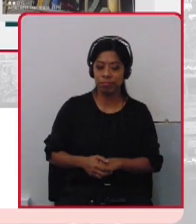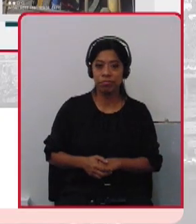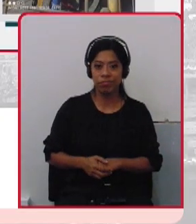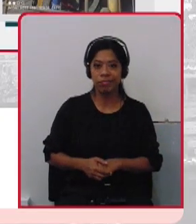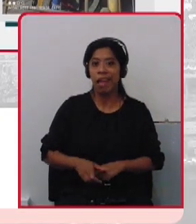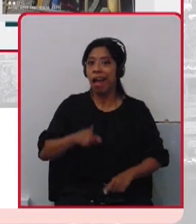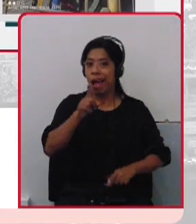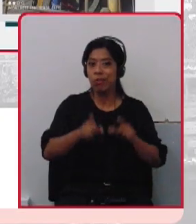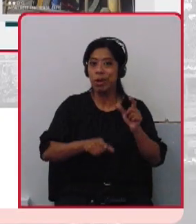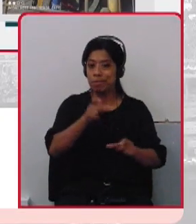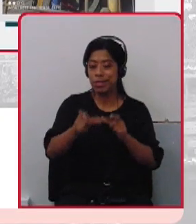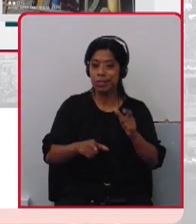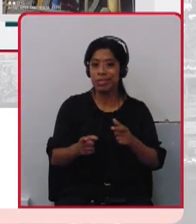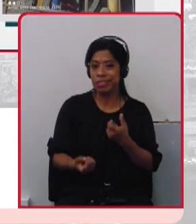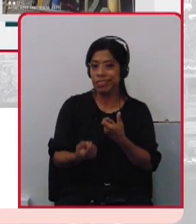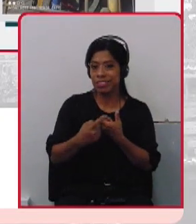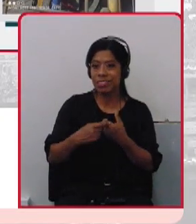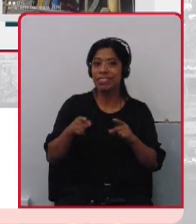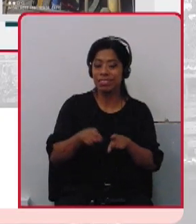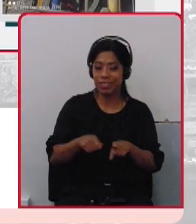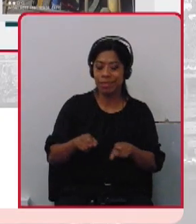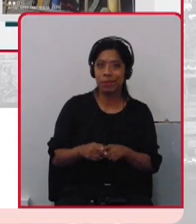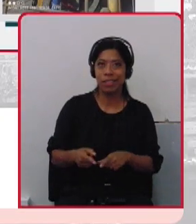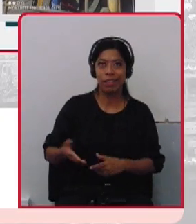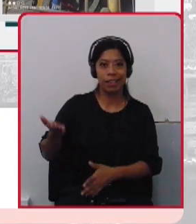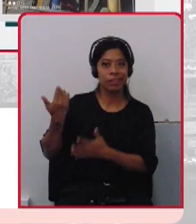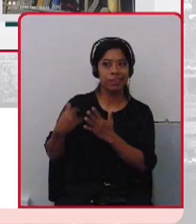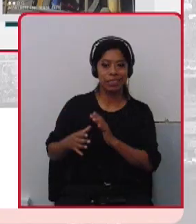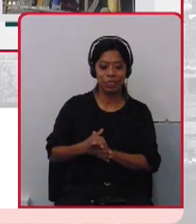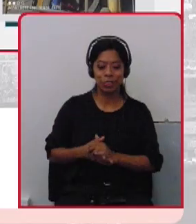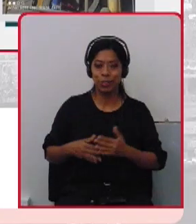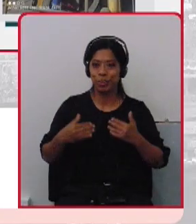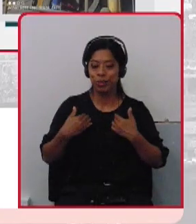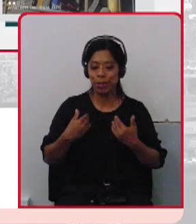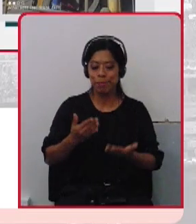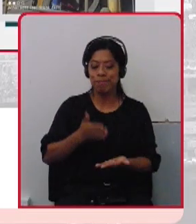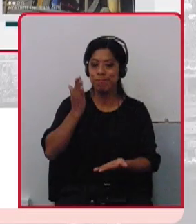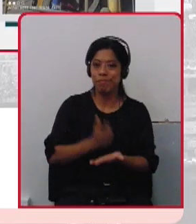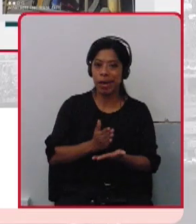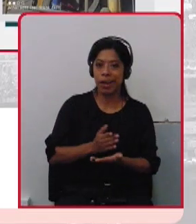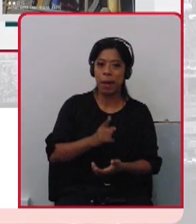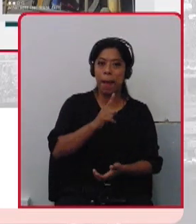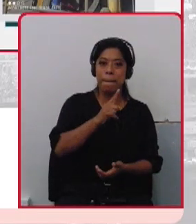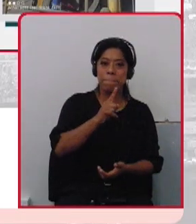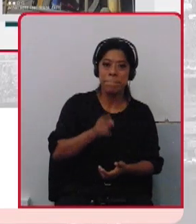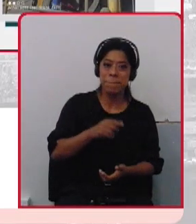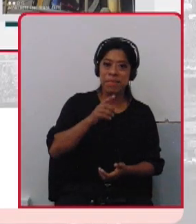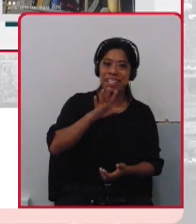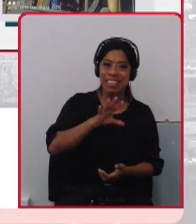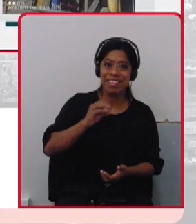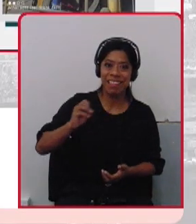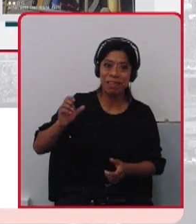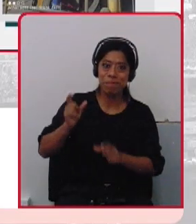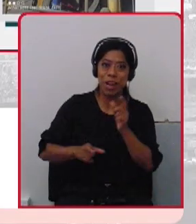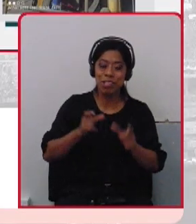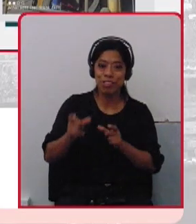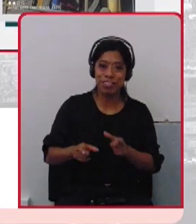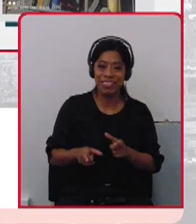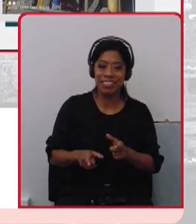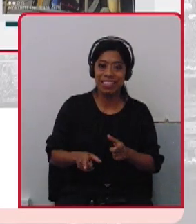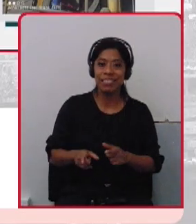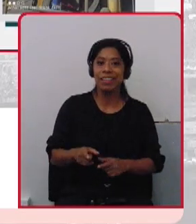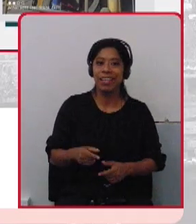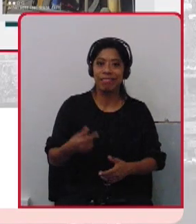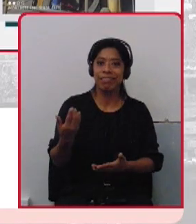Hay personas involucradas, incluso me ha tocado estar en paradas de más de 1.500 personas, ¿no? Hay órdenes